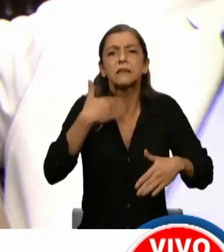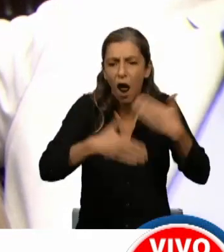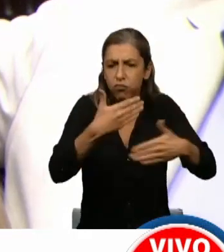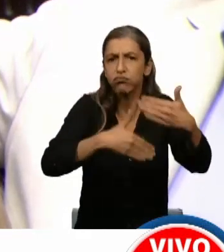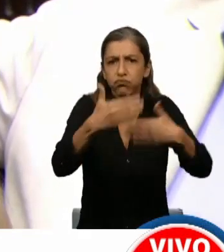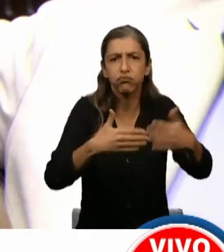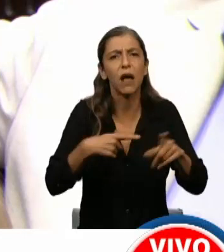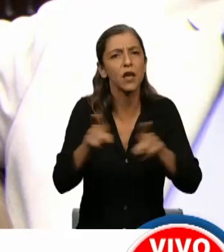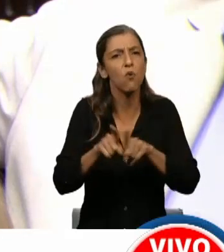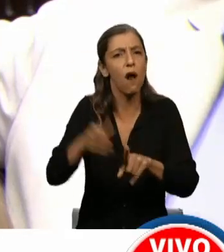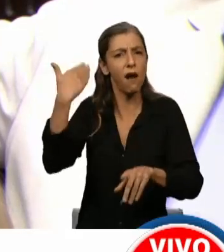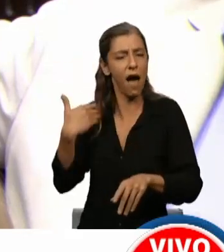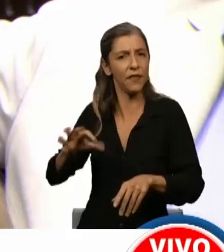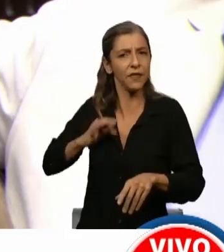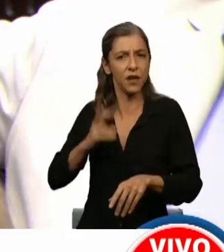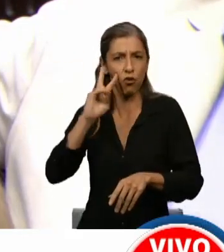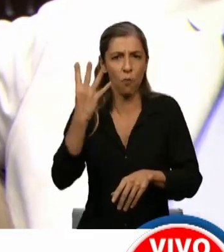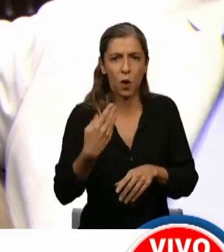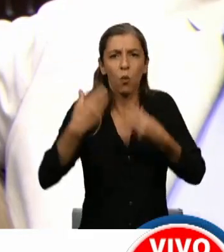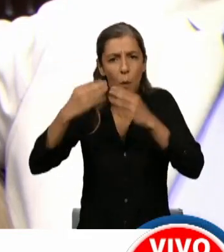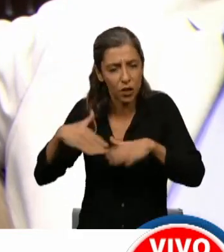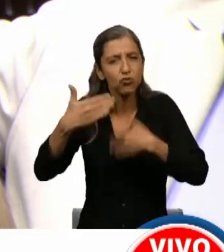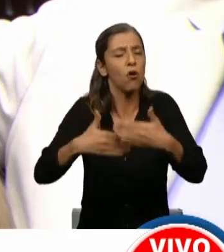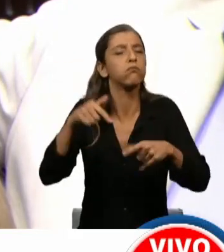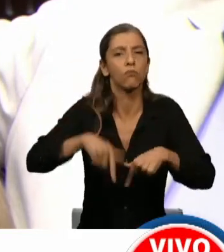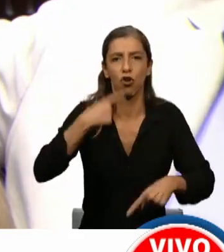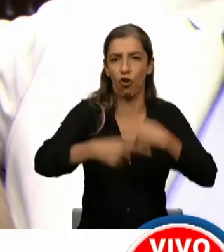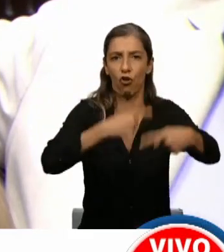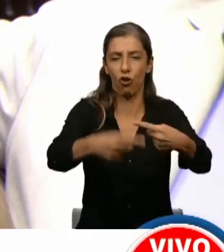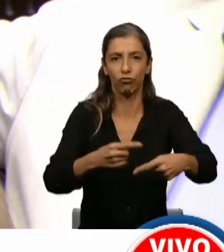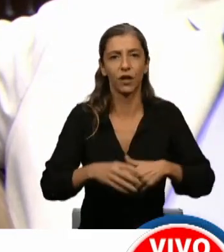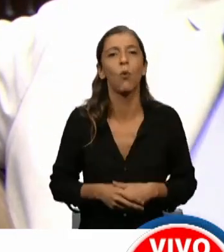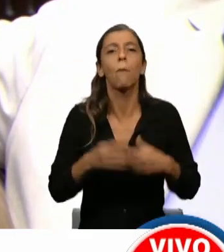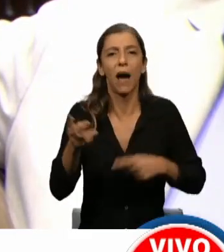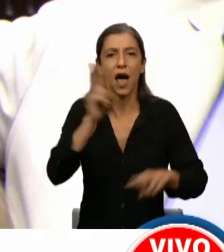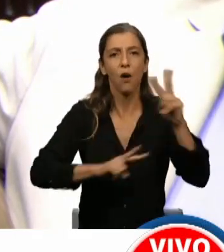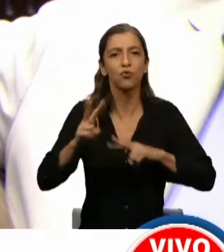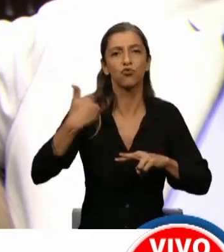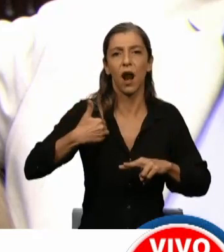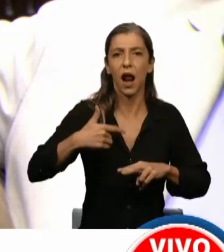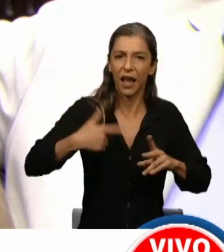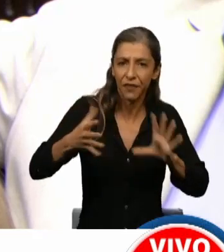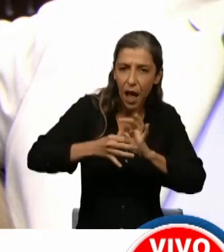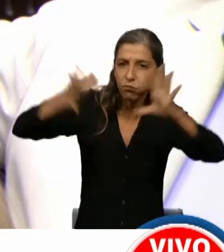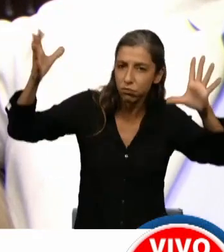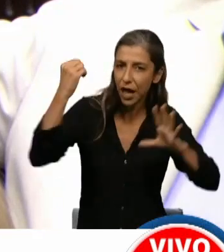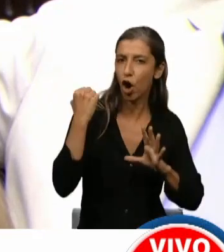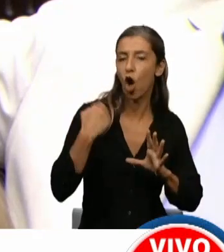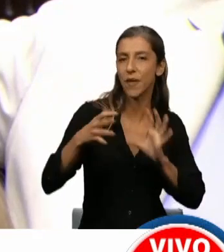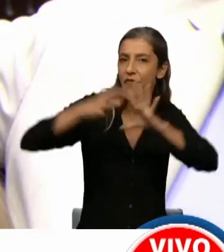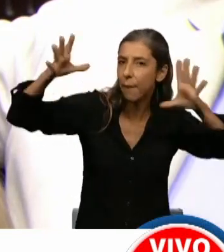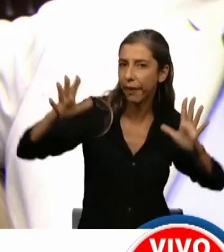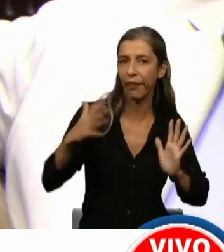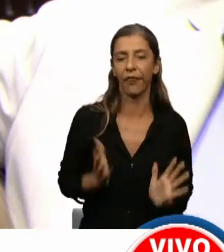que reafirma la posición del gobierno nacional vinculada a la soberanía nacional, a la independencia económica, pero por sobre todas